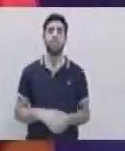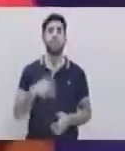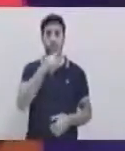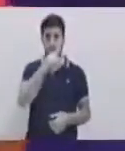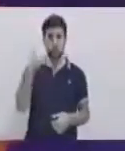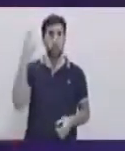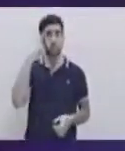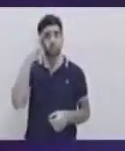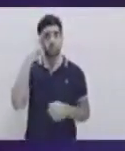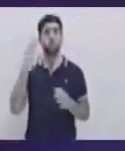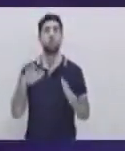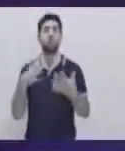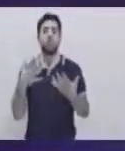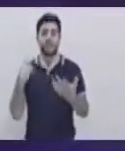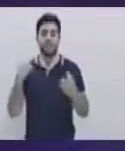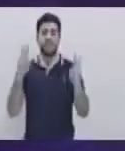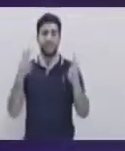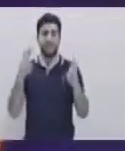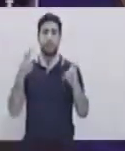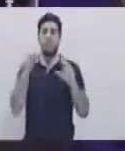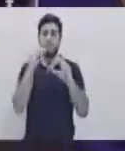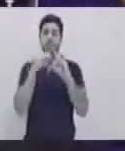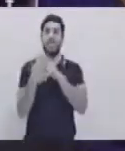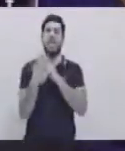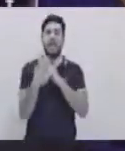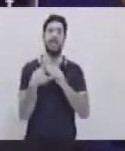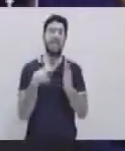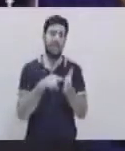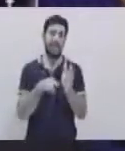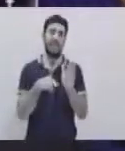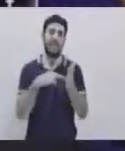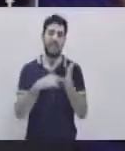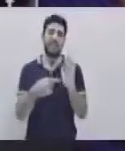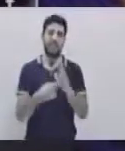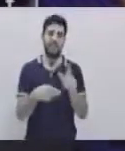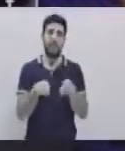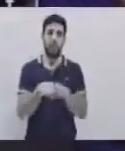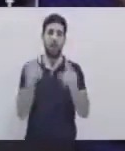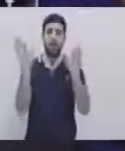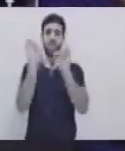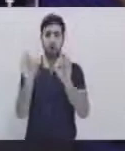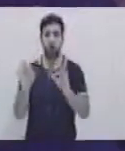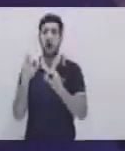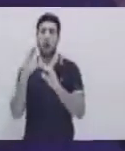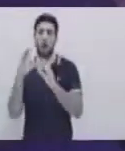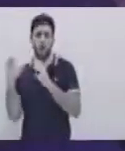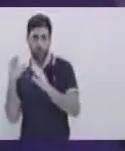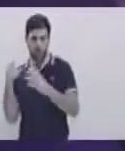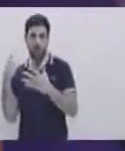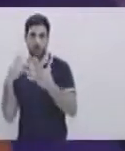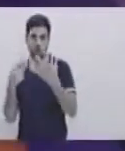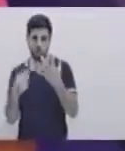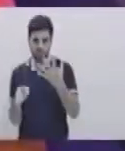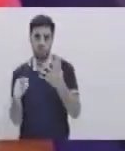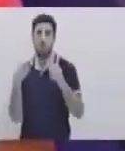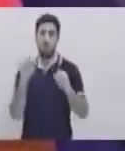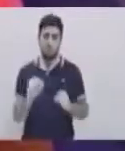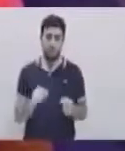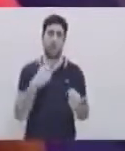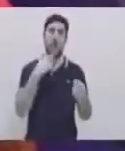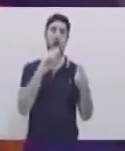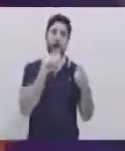primaria. Recuerden que el mensaje es un medio de comunicación. Puede ser